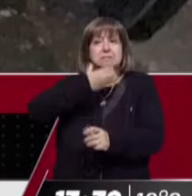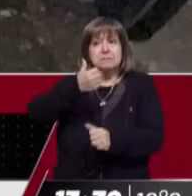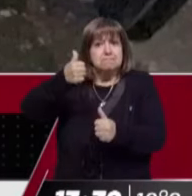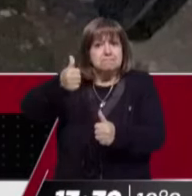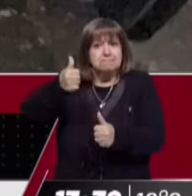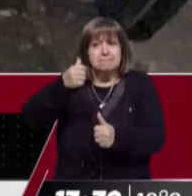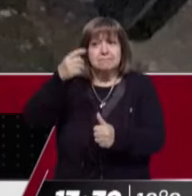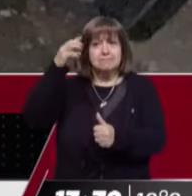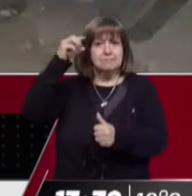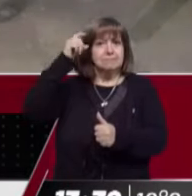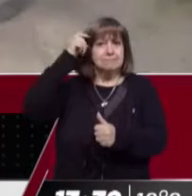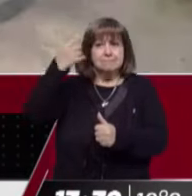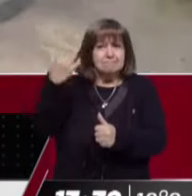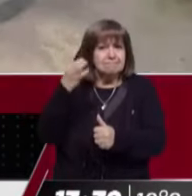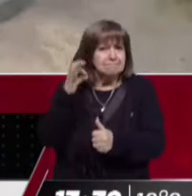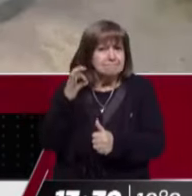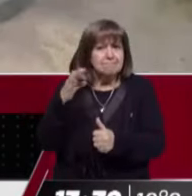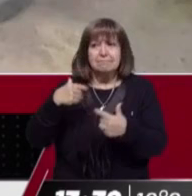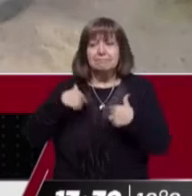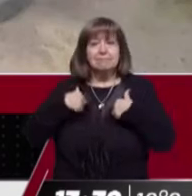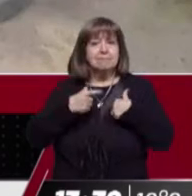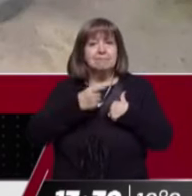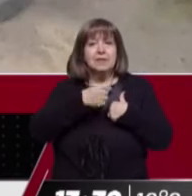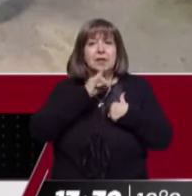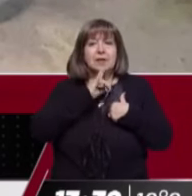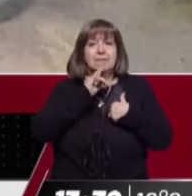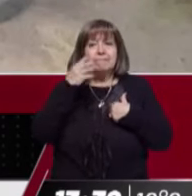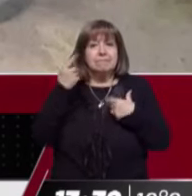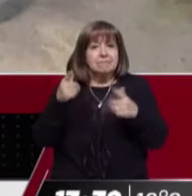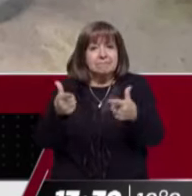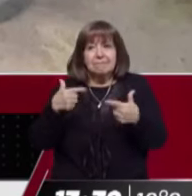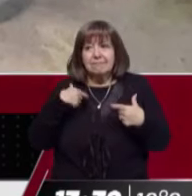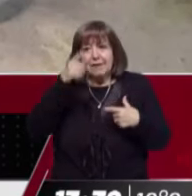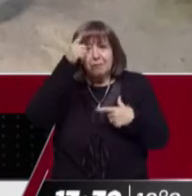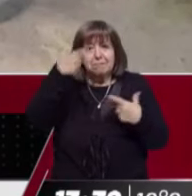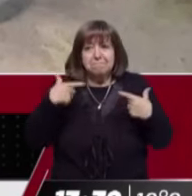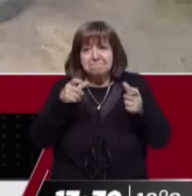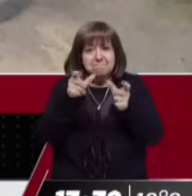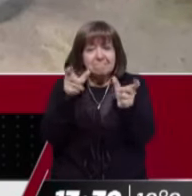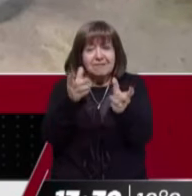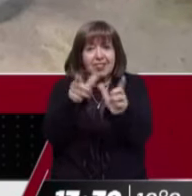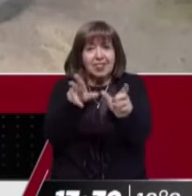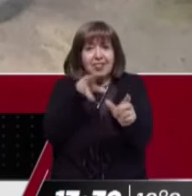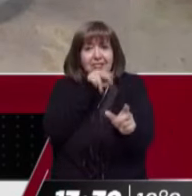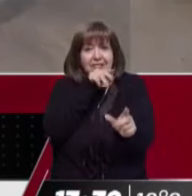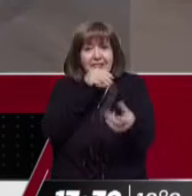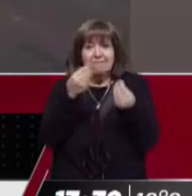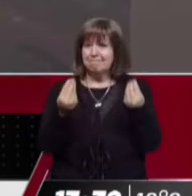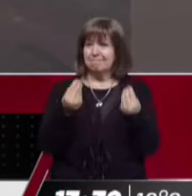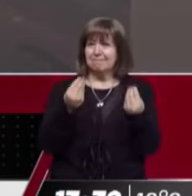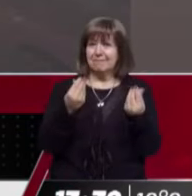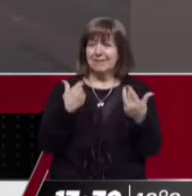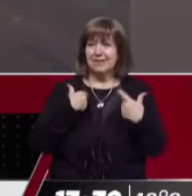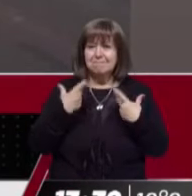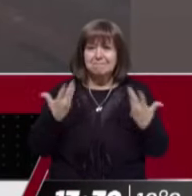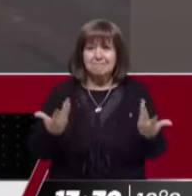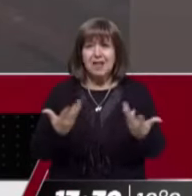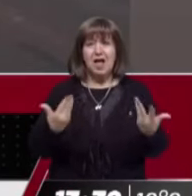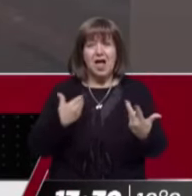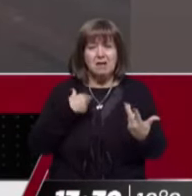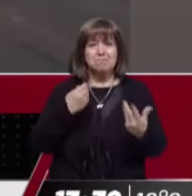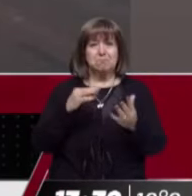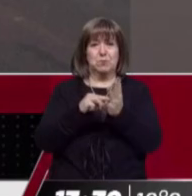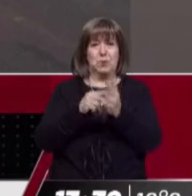Carlos. Esto es una dura realidad y la verdad que, bueno, los tupungatinos ven esta situación en particular. Por eso nos dejaban y trasladaban